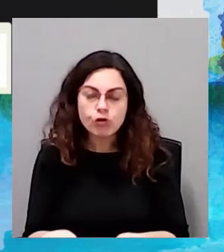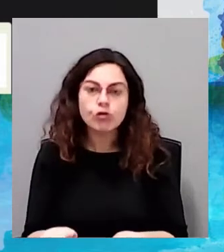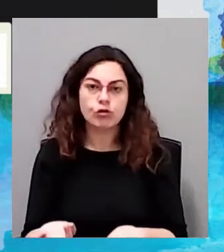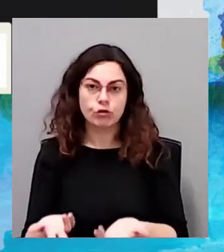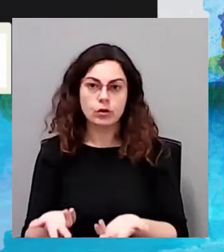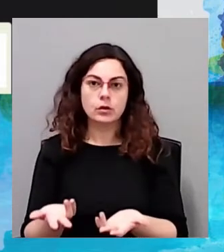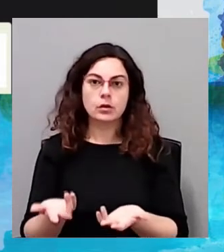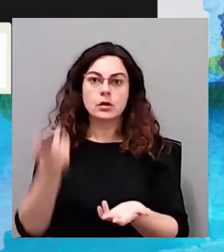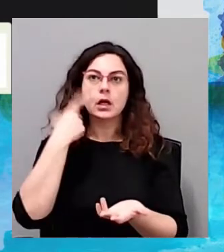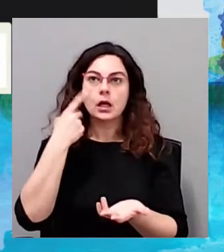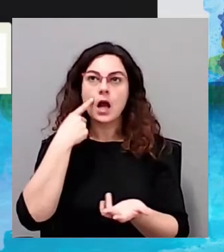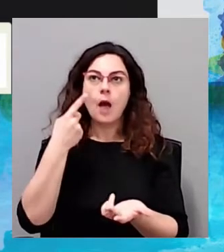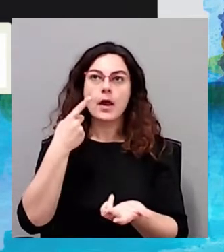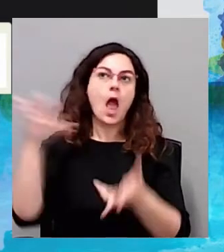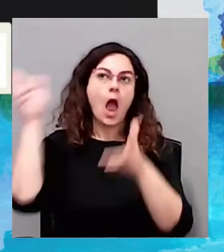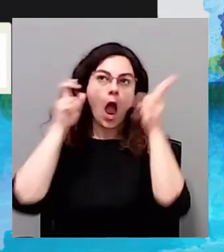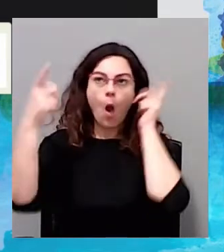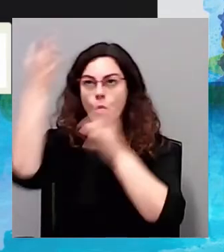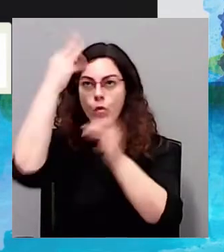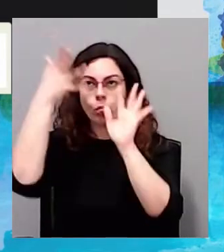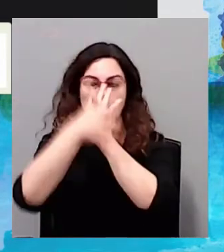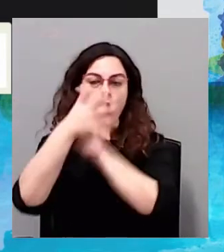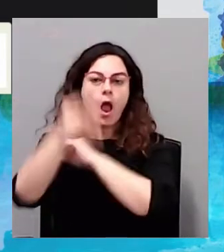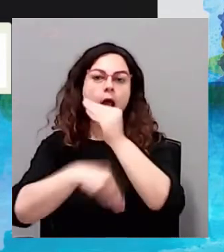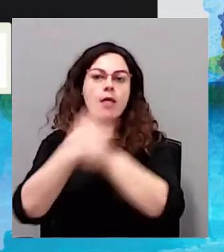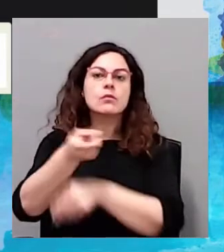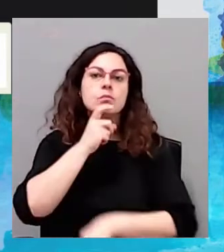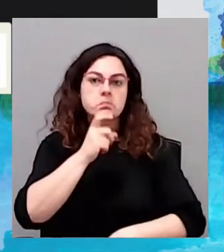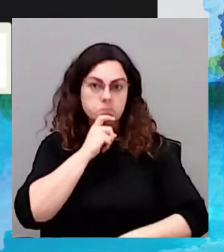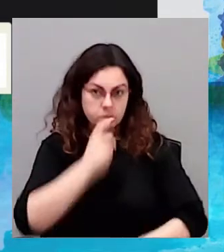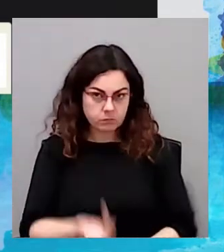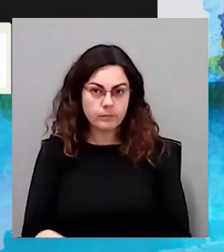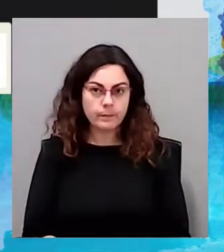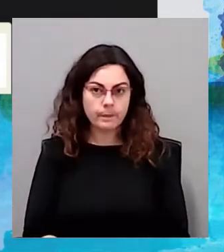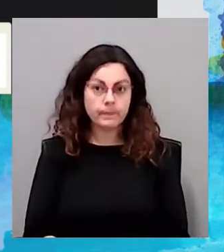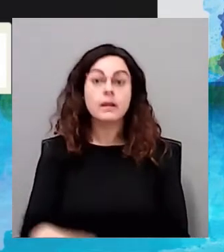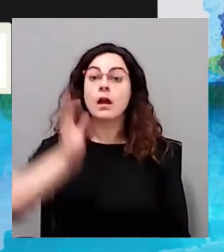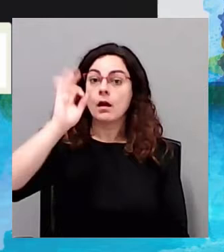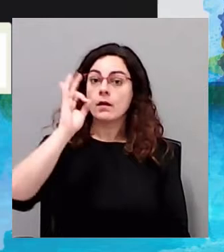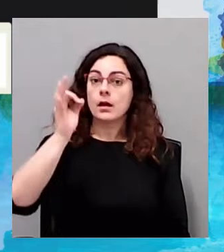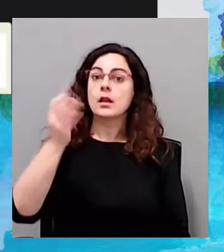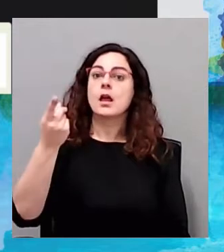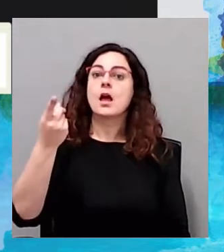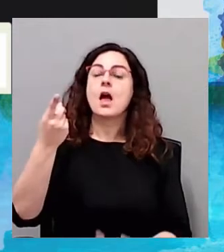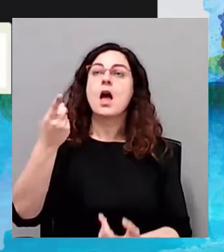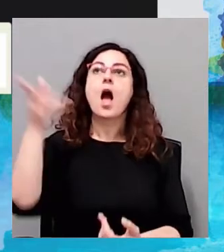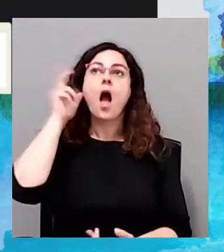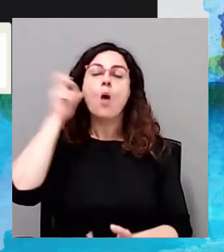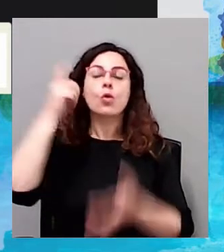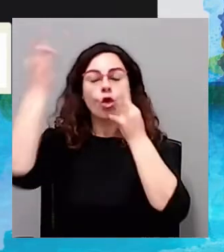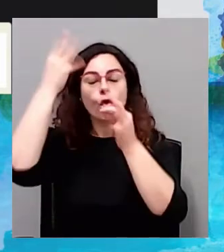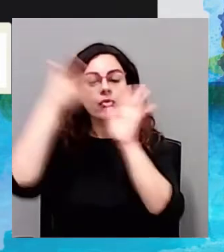audiodescripciones que se hacen. Sí que es verdad que cada vez están naciendo nuevos tipos de audiodescripción y nuevos